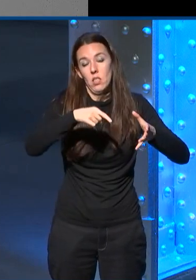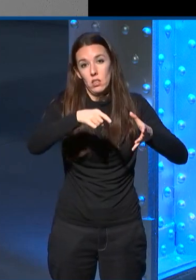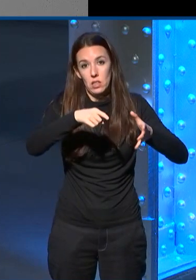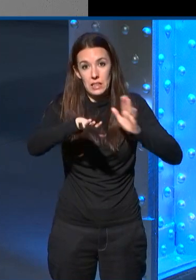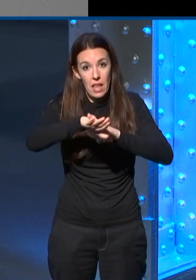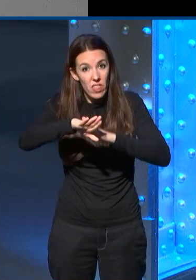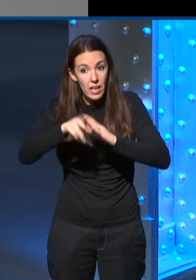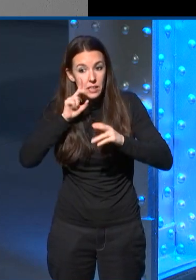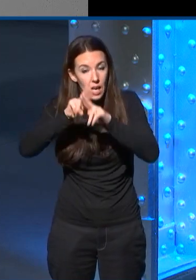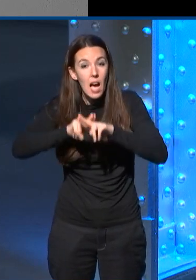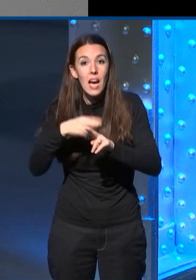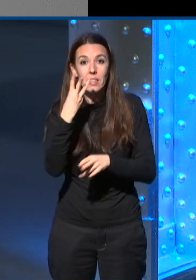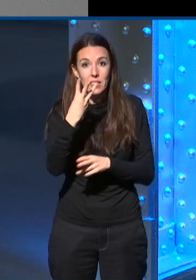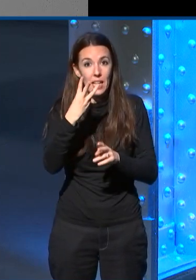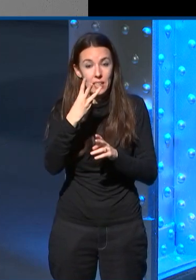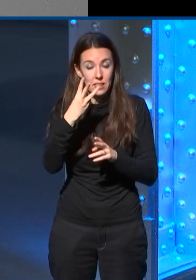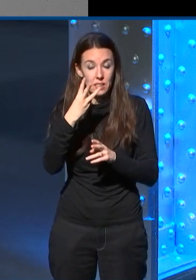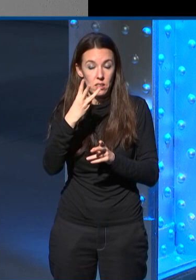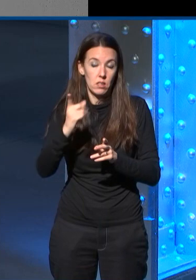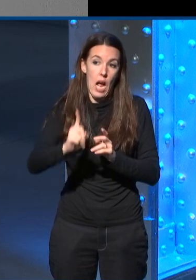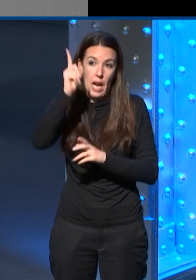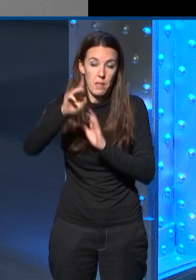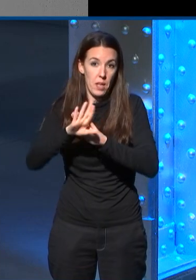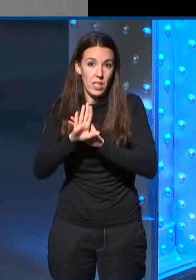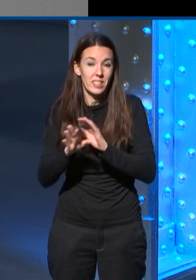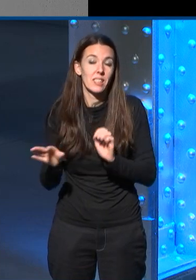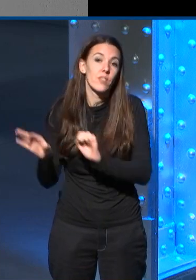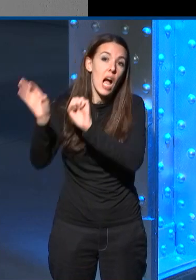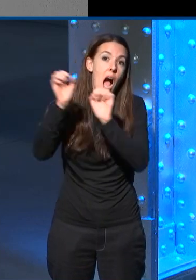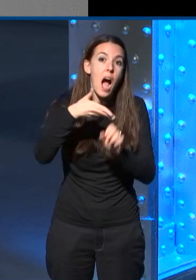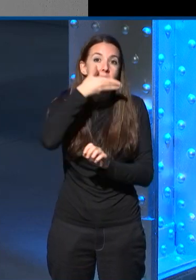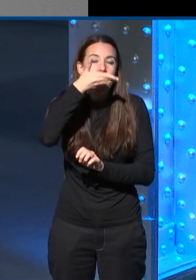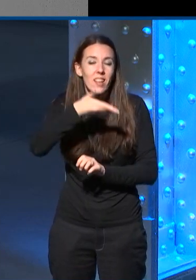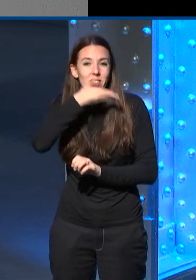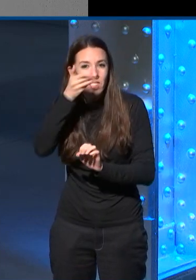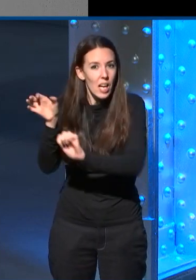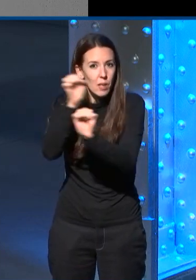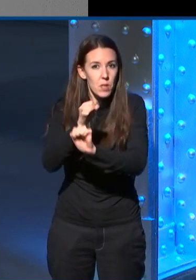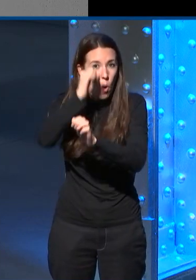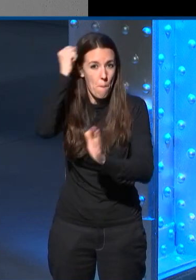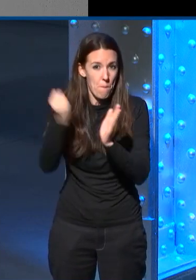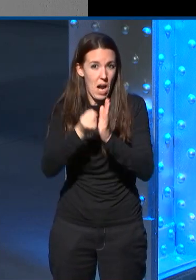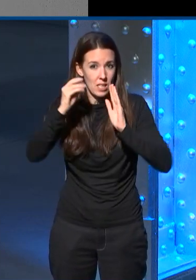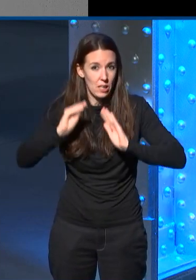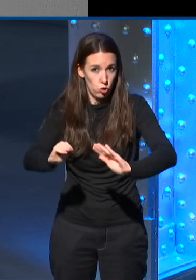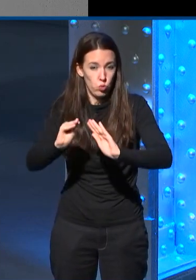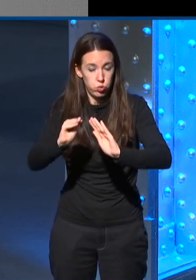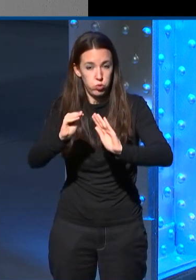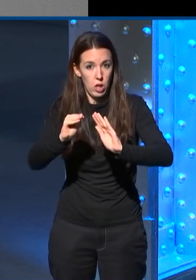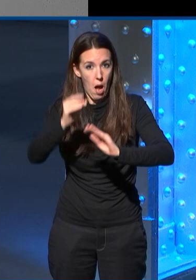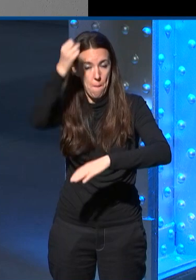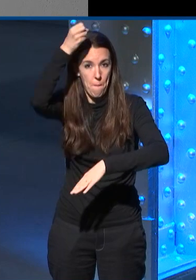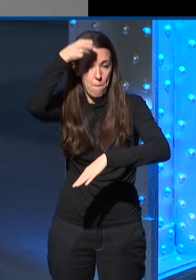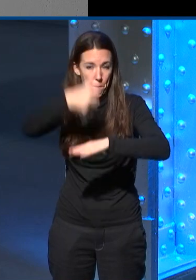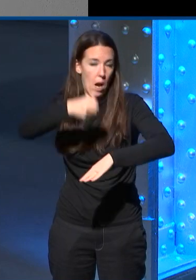pues vemos que tiene 3 partes. La de arriba a la derecha es el escudo térmico, la huella que ha dejado, donde ha caído el escudo térmico que se despliega, que se suelta en un